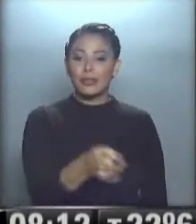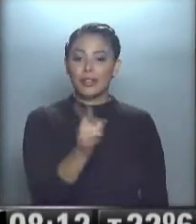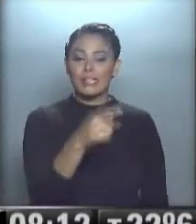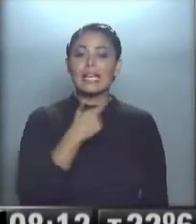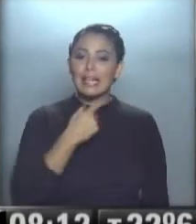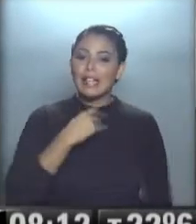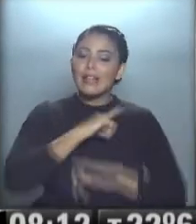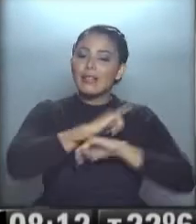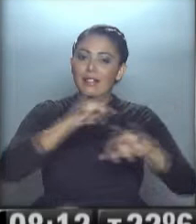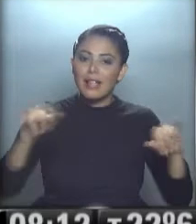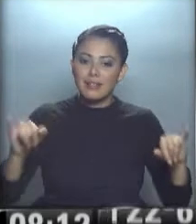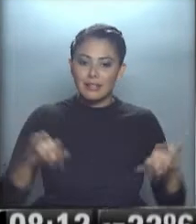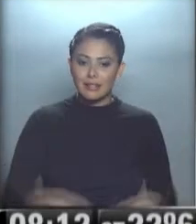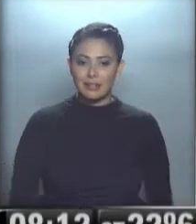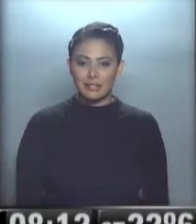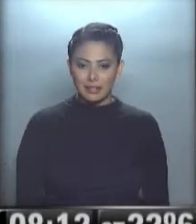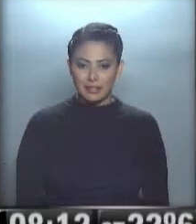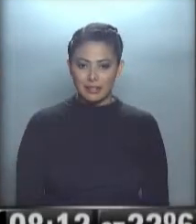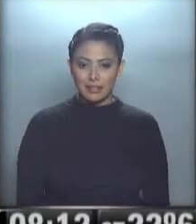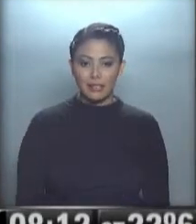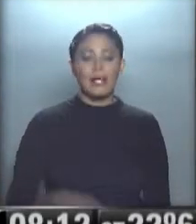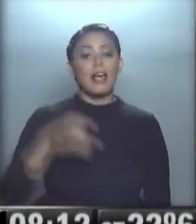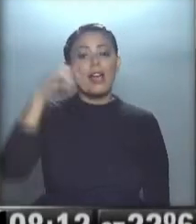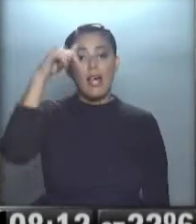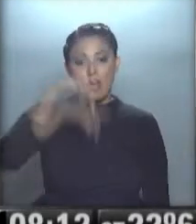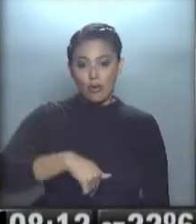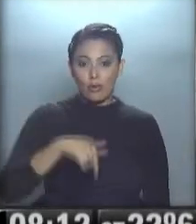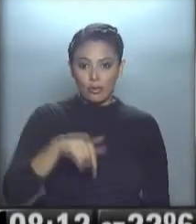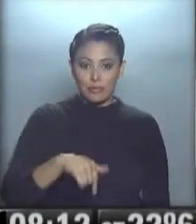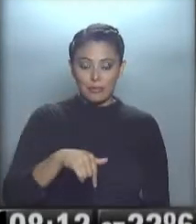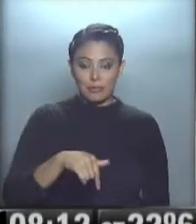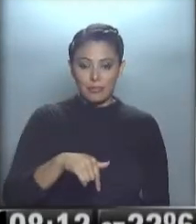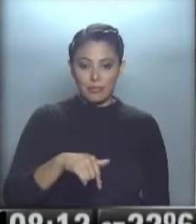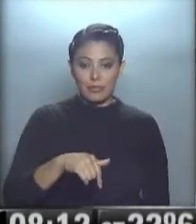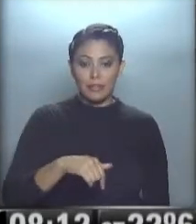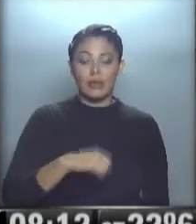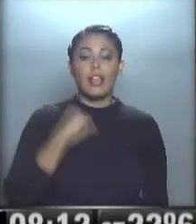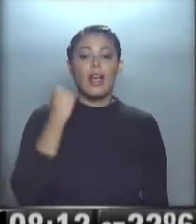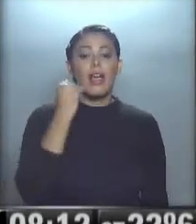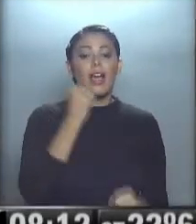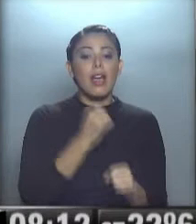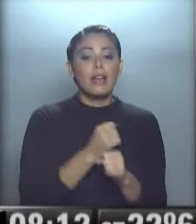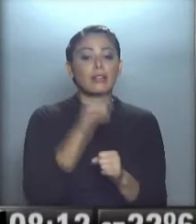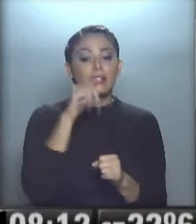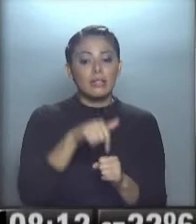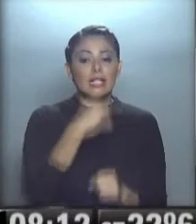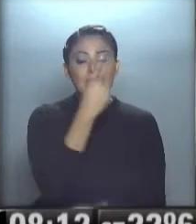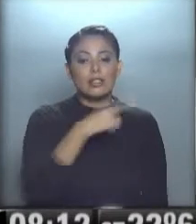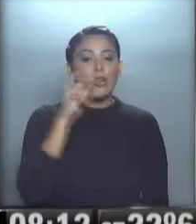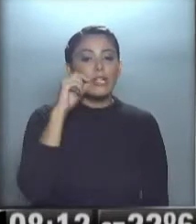Quiero transmitirles que en el día de la fecha, hasta el momento, son